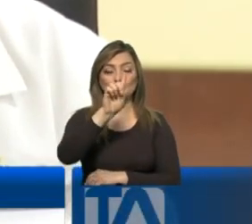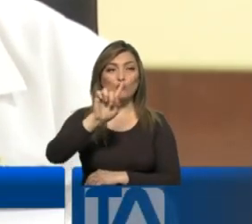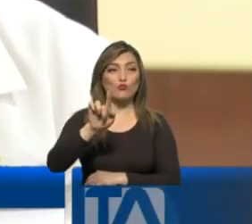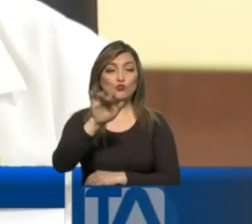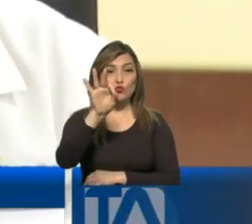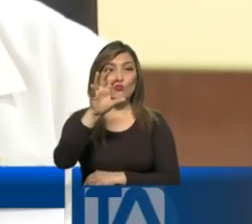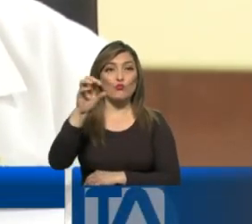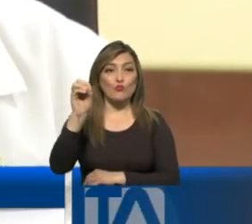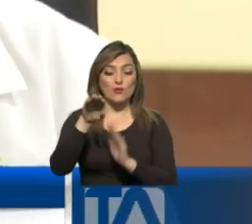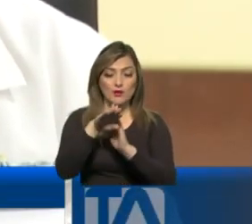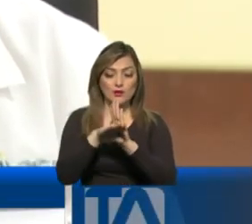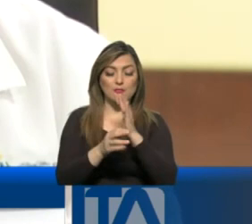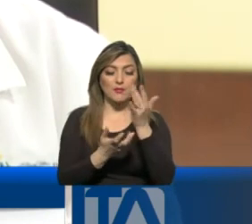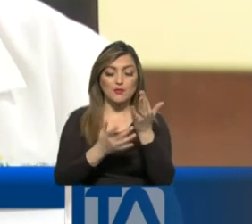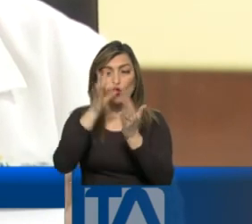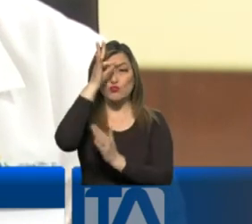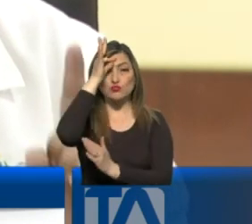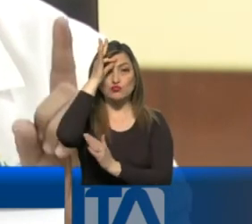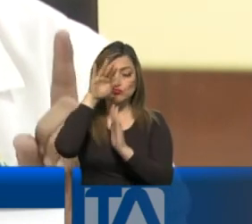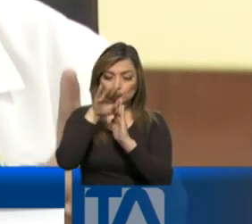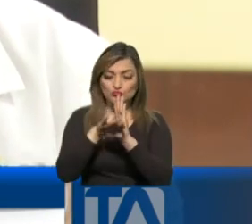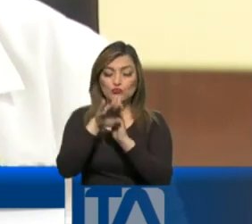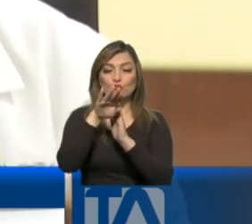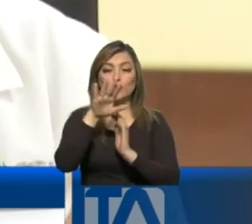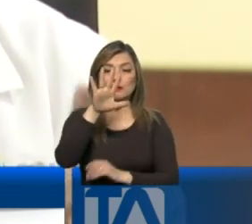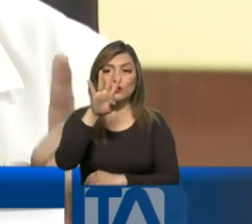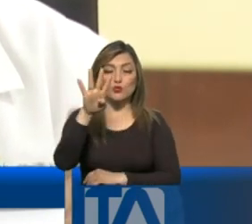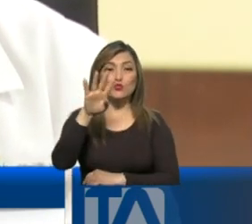listas de espera para hospitalización. Se redujo también el